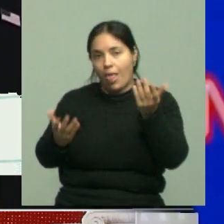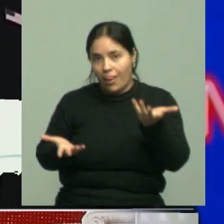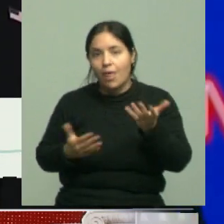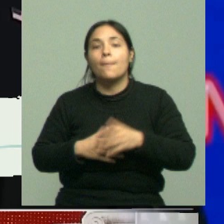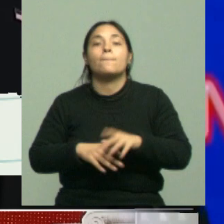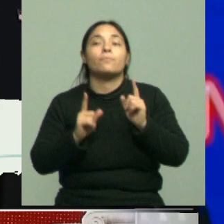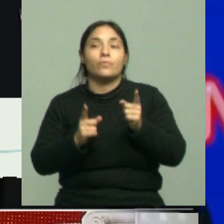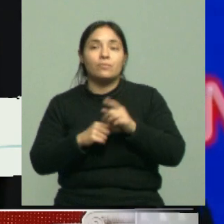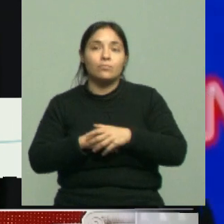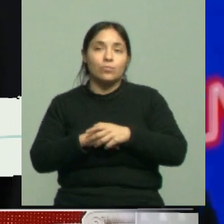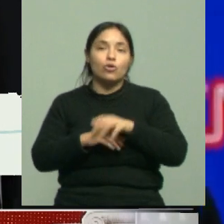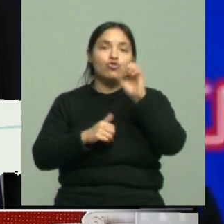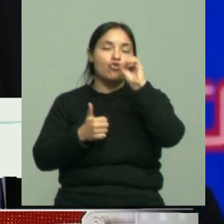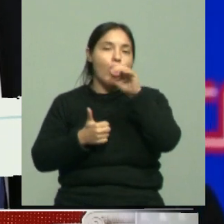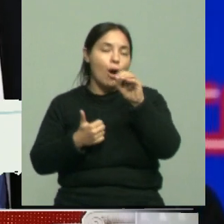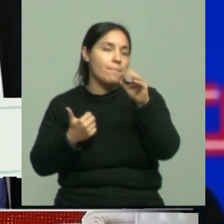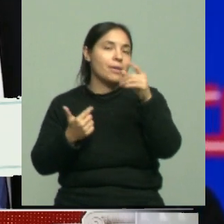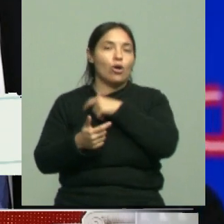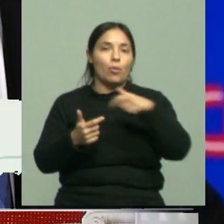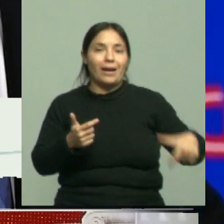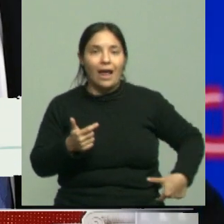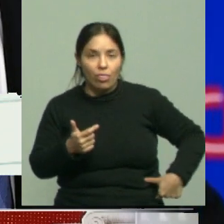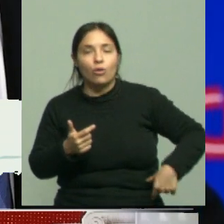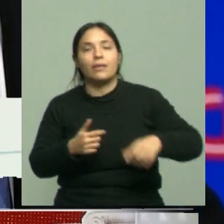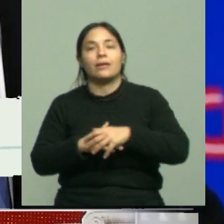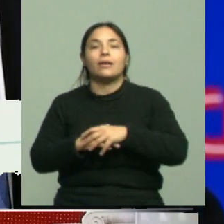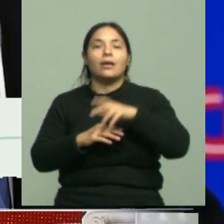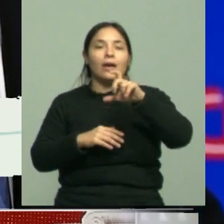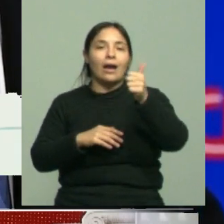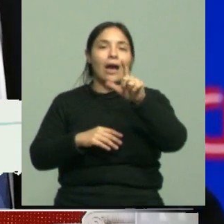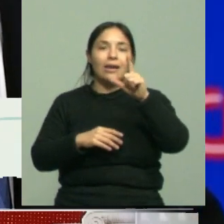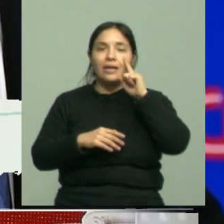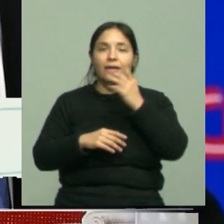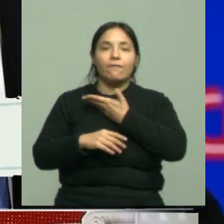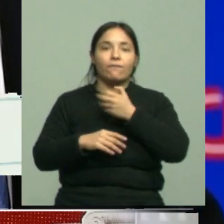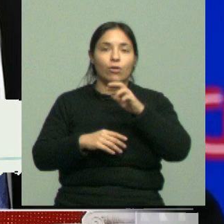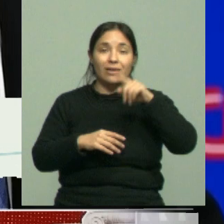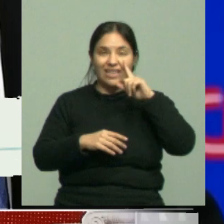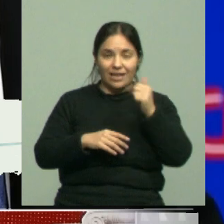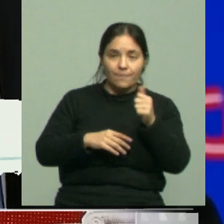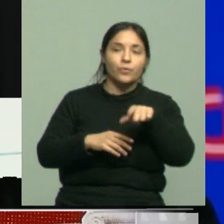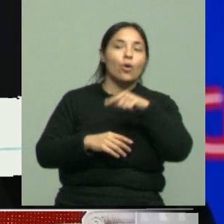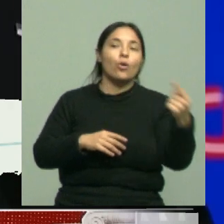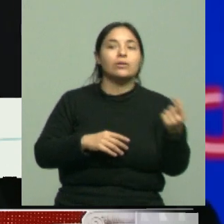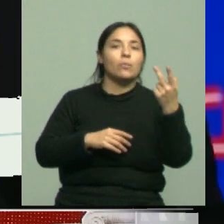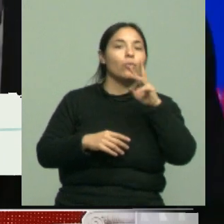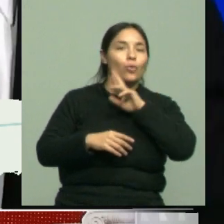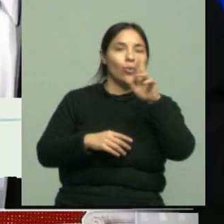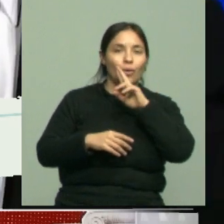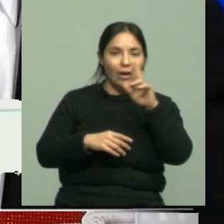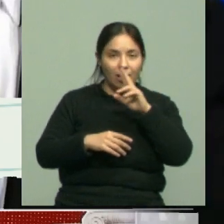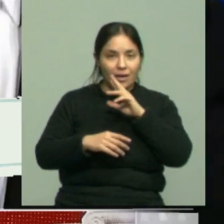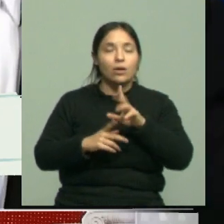han sonado, el gobernador de California, la propia Kamala Harris, vicepresidenta, un nombre